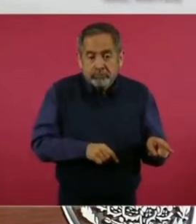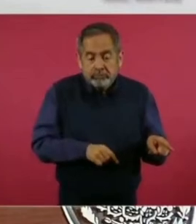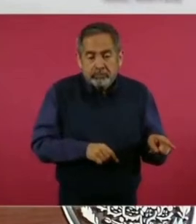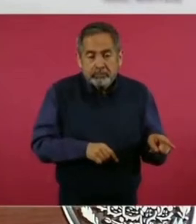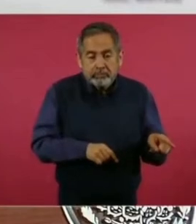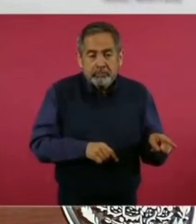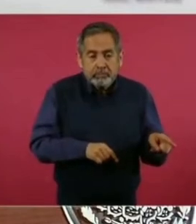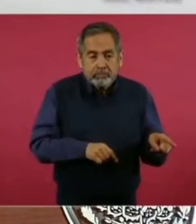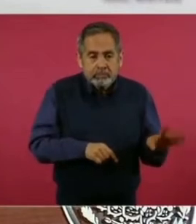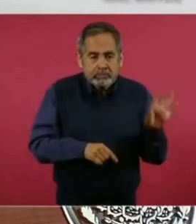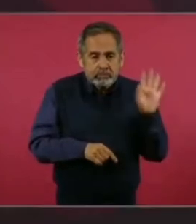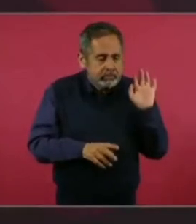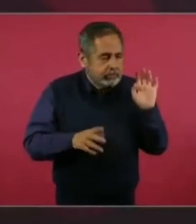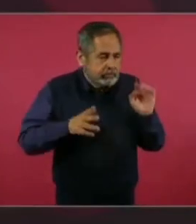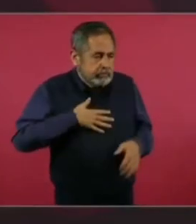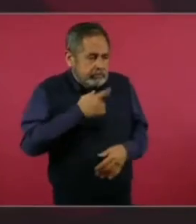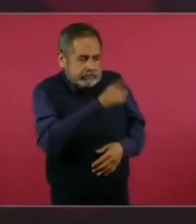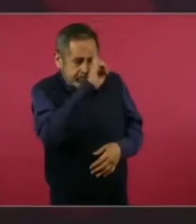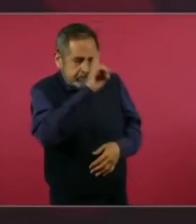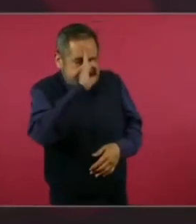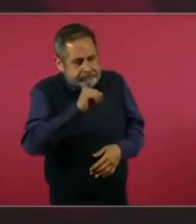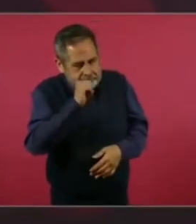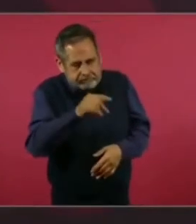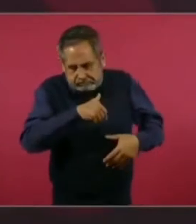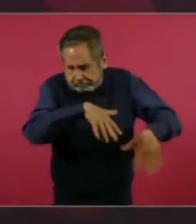. Yo no estoy para darle consejos a nadie, pero